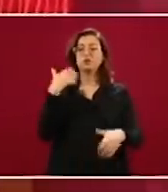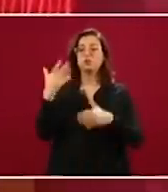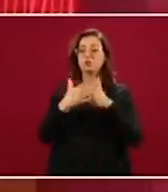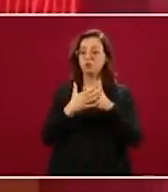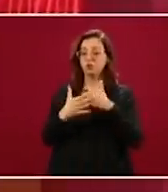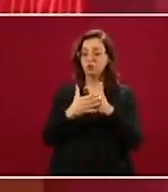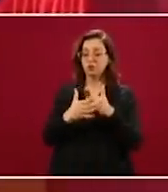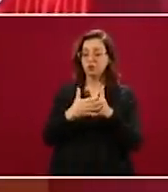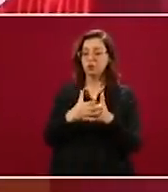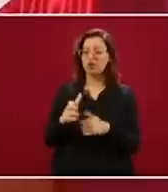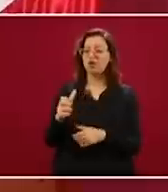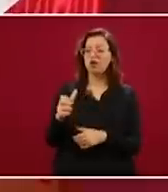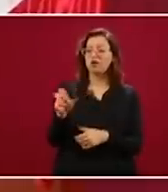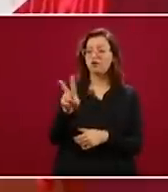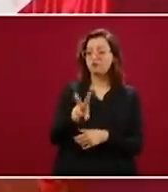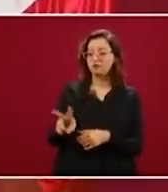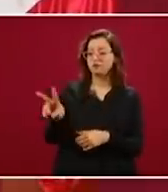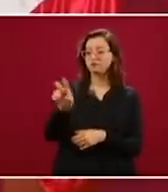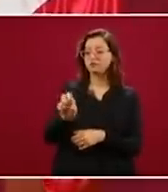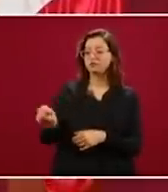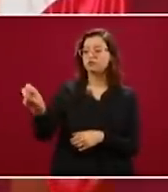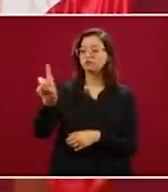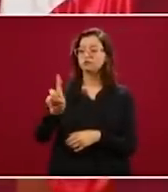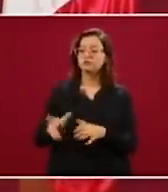de semana a Oaxaca,